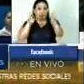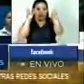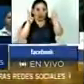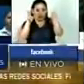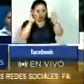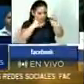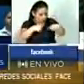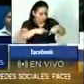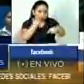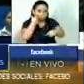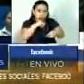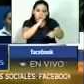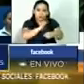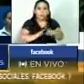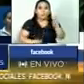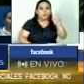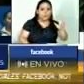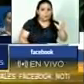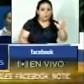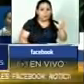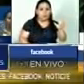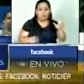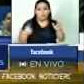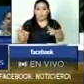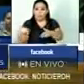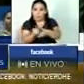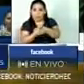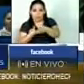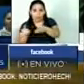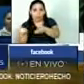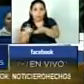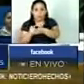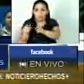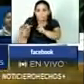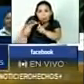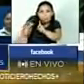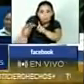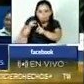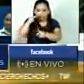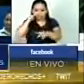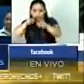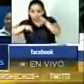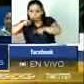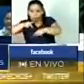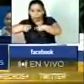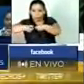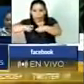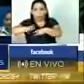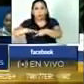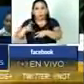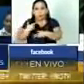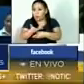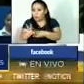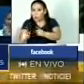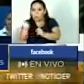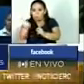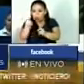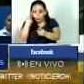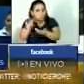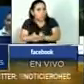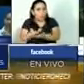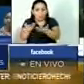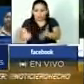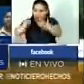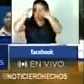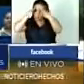activos tres personas contacto en seguimiento toda persona que lo amerite